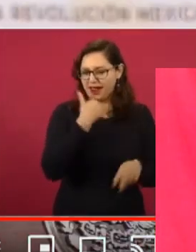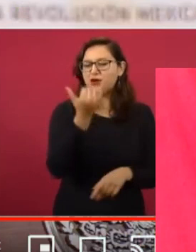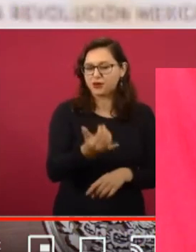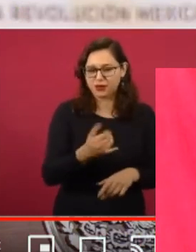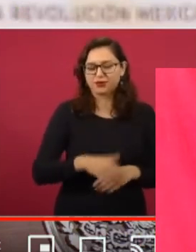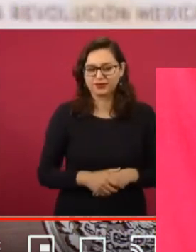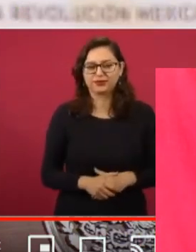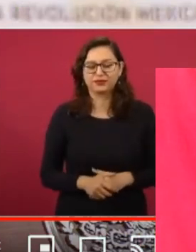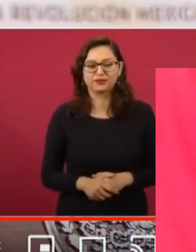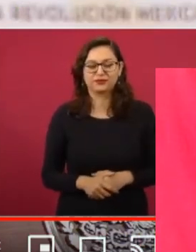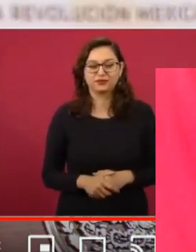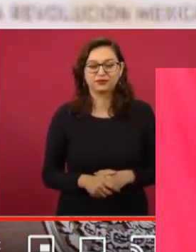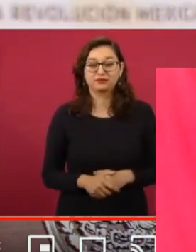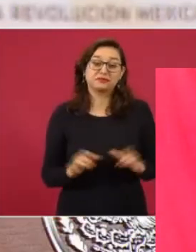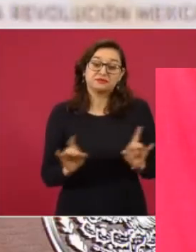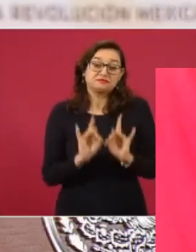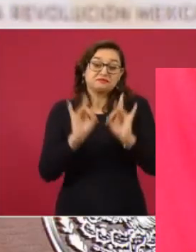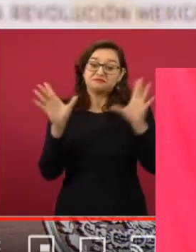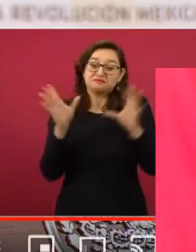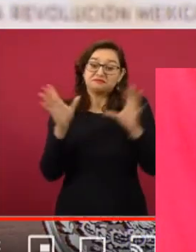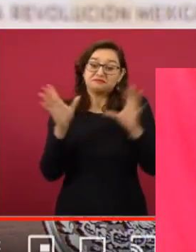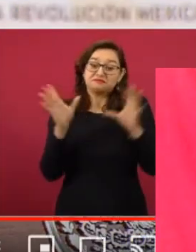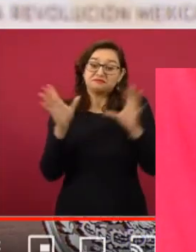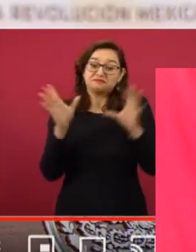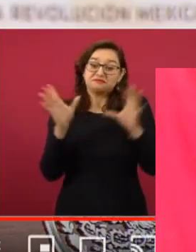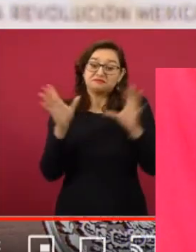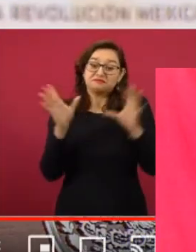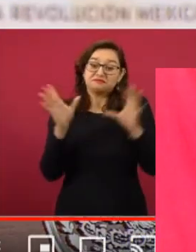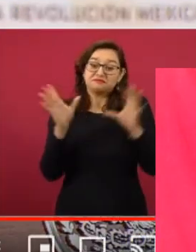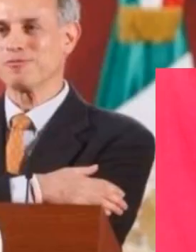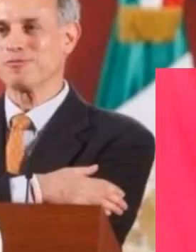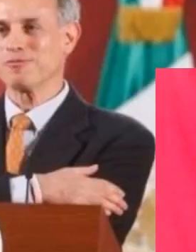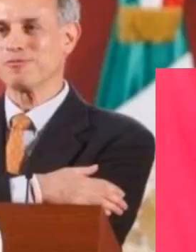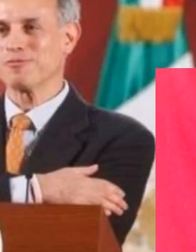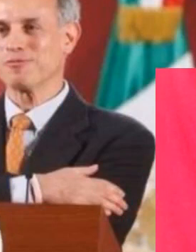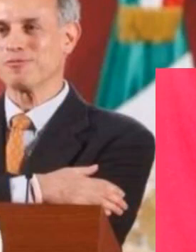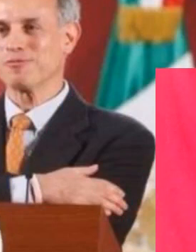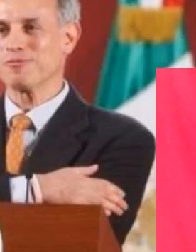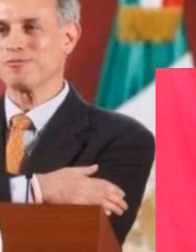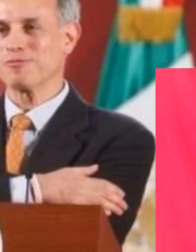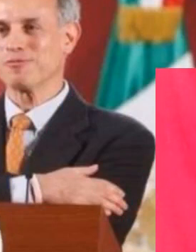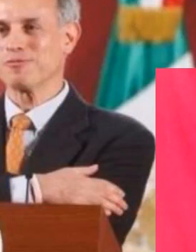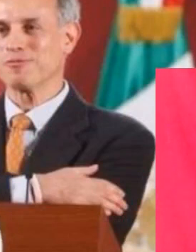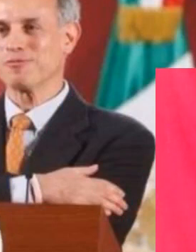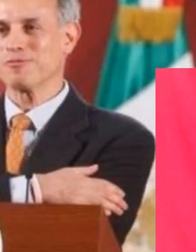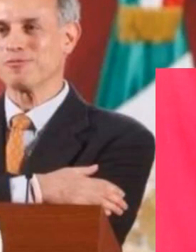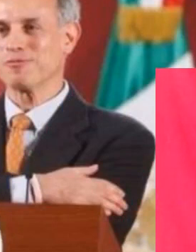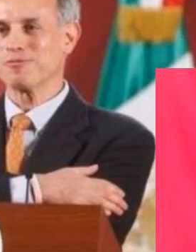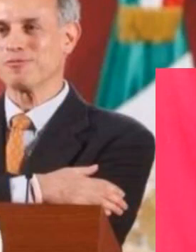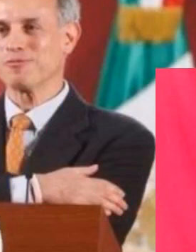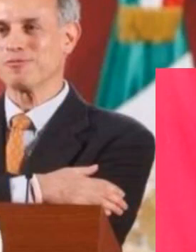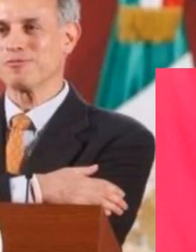Y a todos nos pasa A todos nos pasa Humanos infelices En este momento